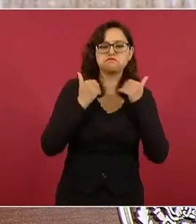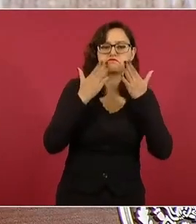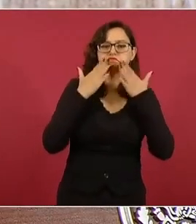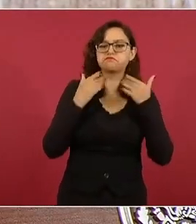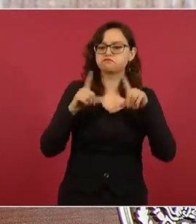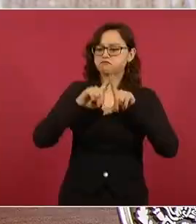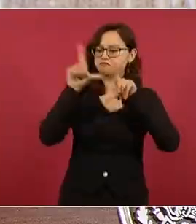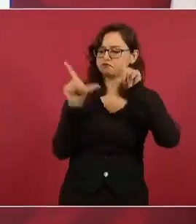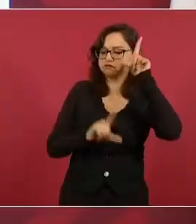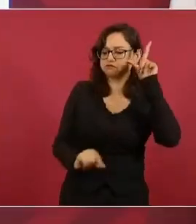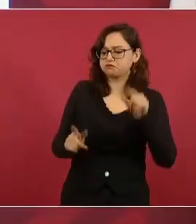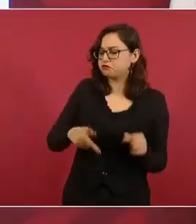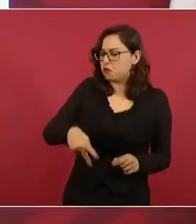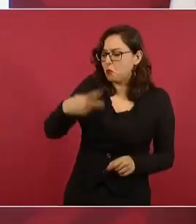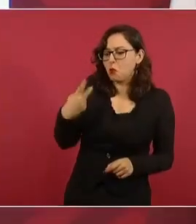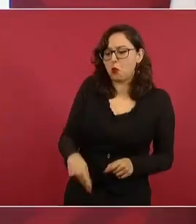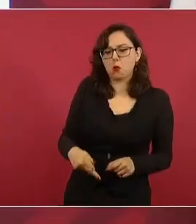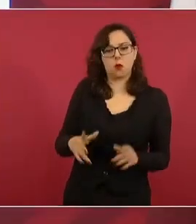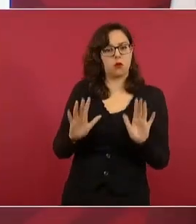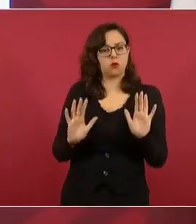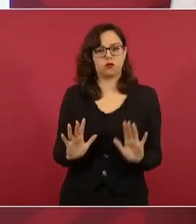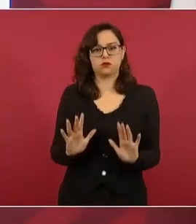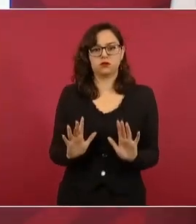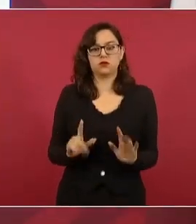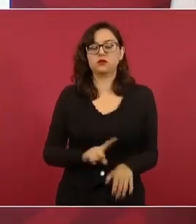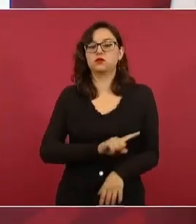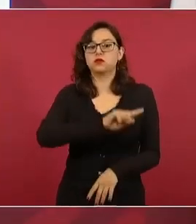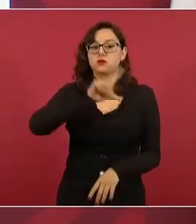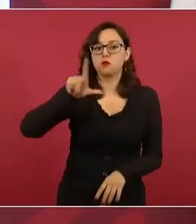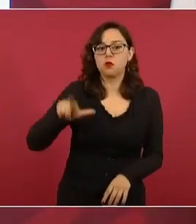y se crearon fideicomisos,